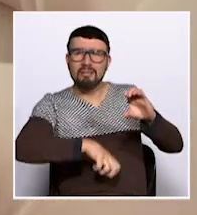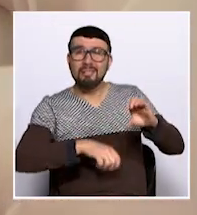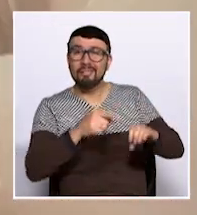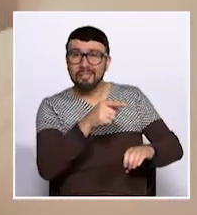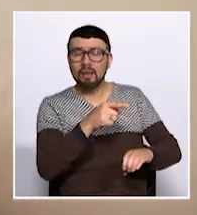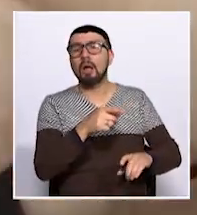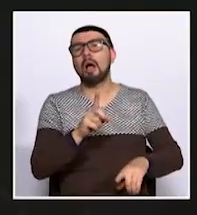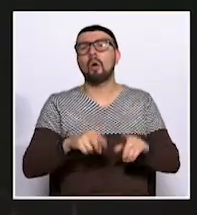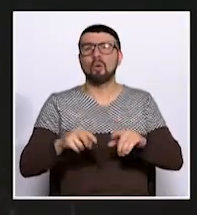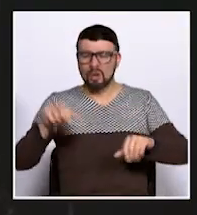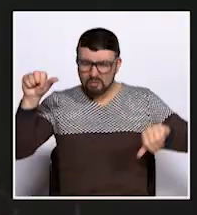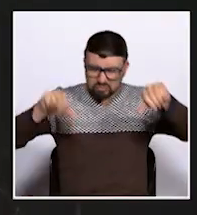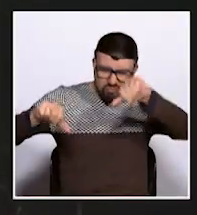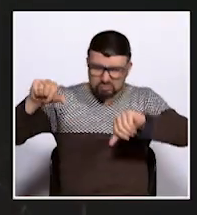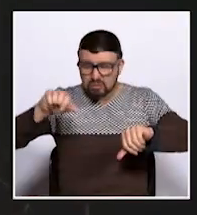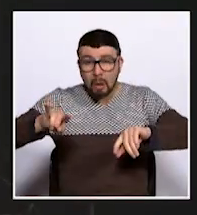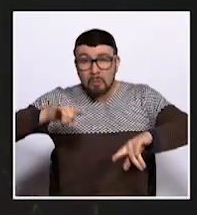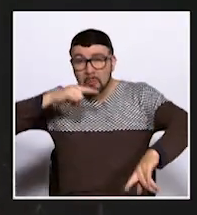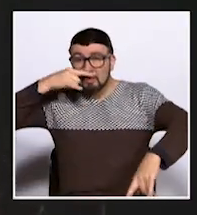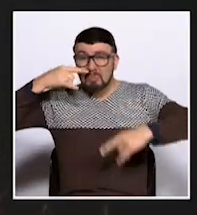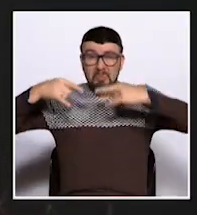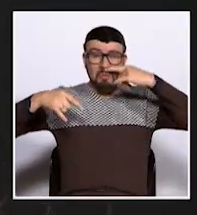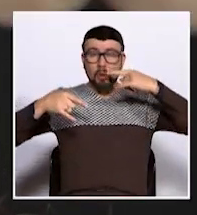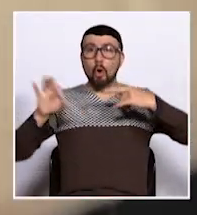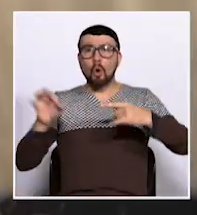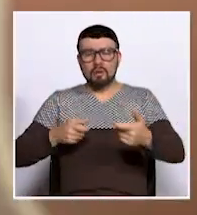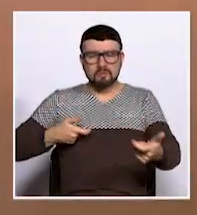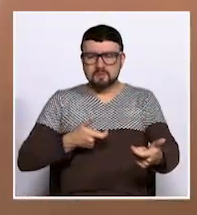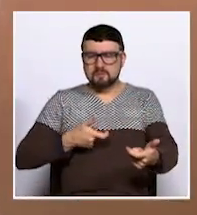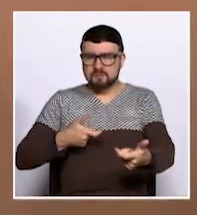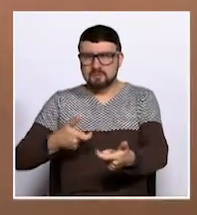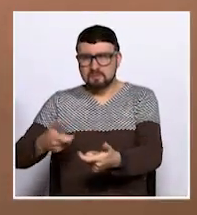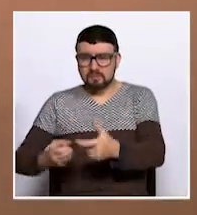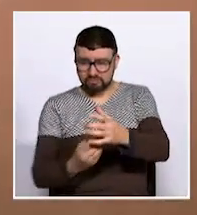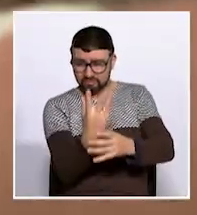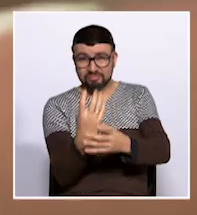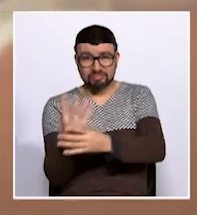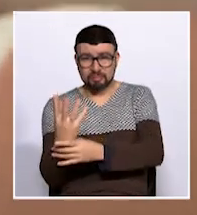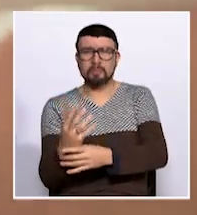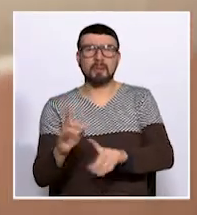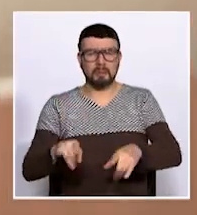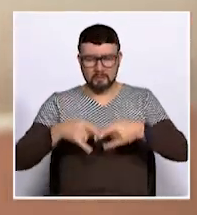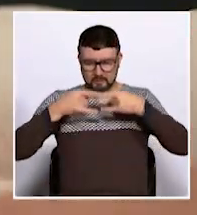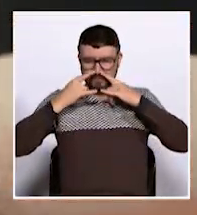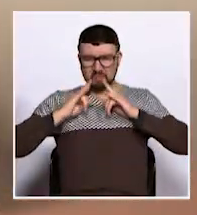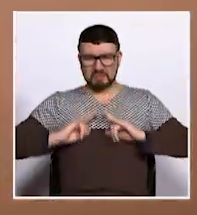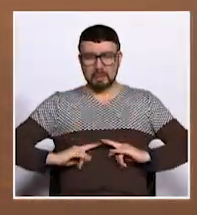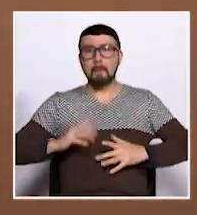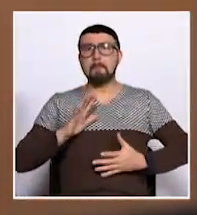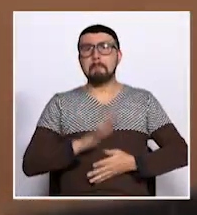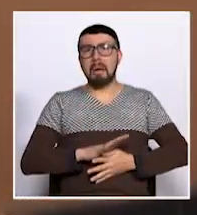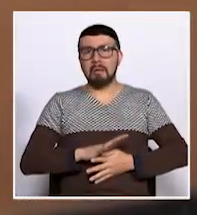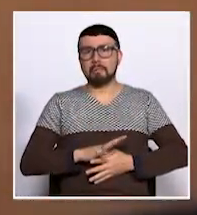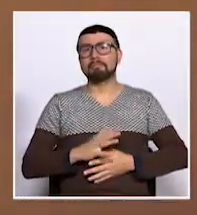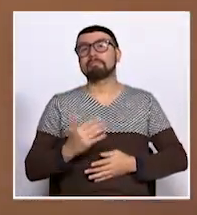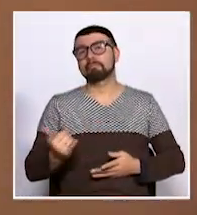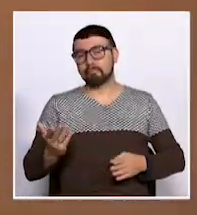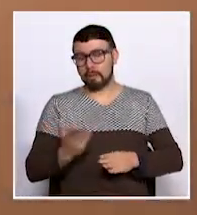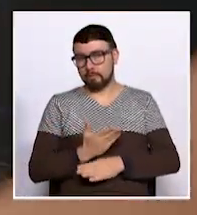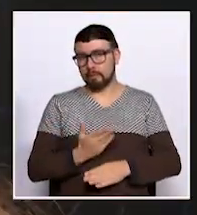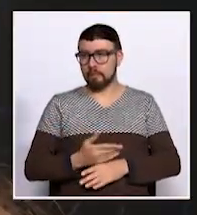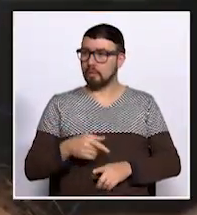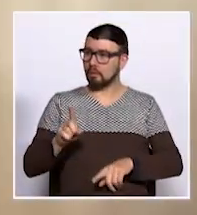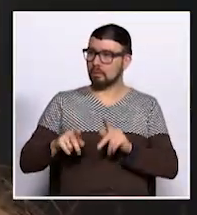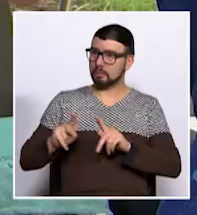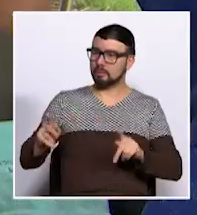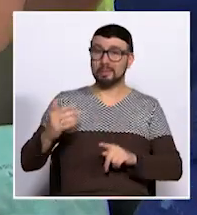químicos, personas que utilizan pesticidas, ¿sí? Y es un proceso que hacemos muchas veces con las personas que muchas veces vienen